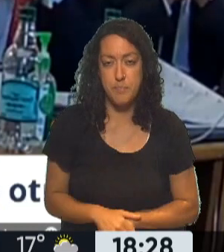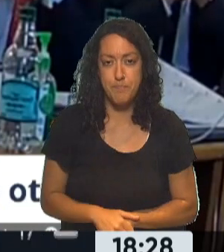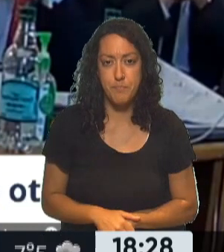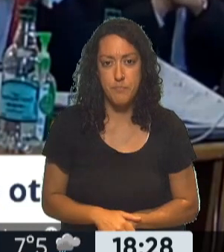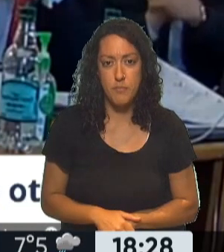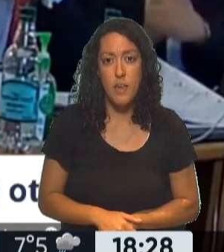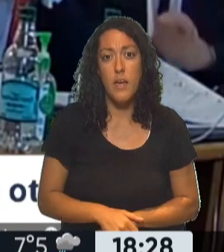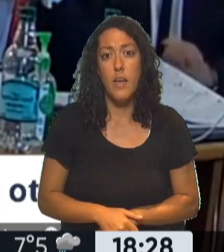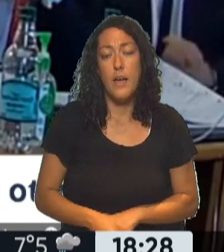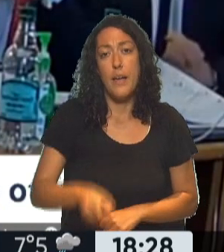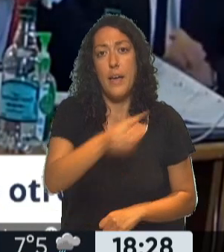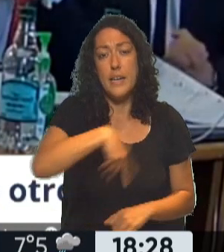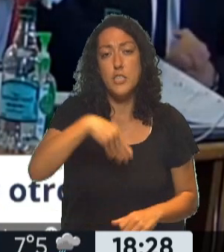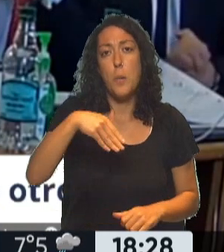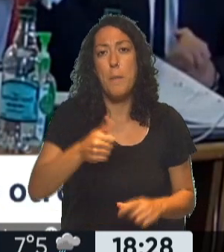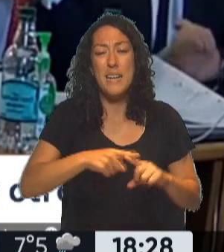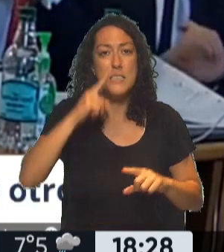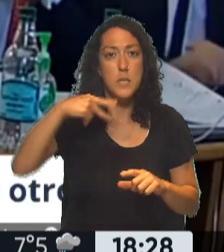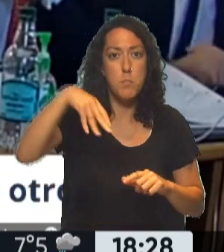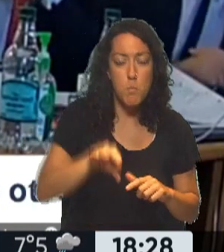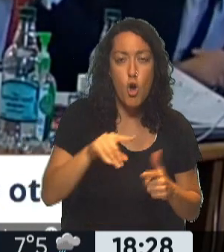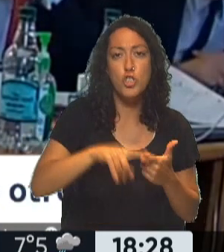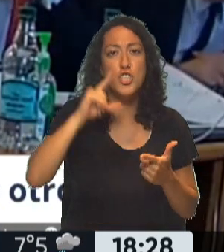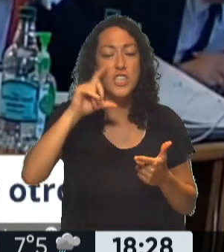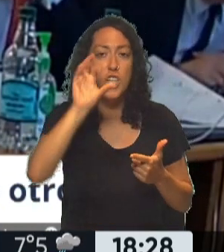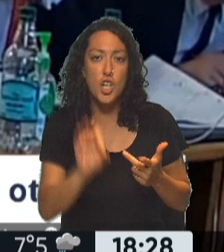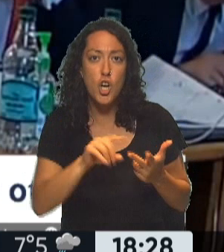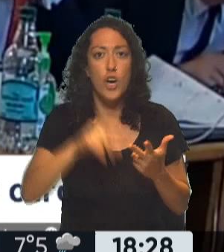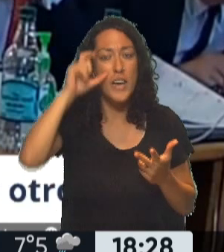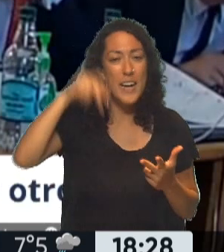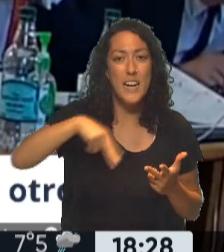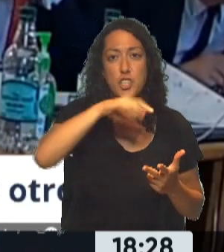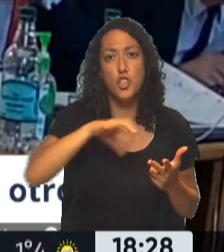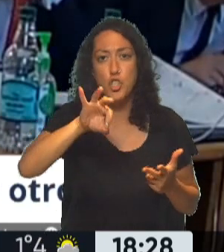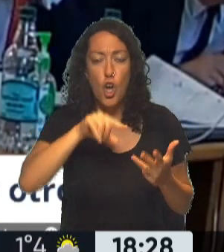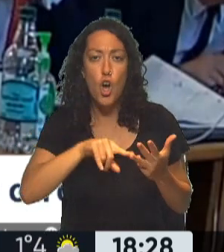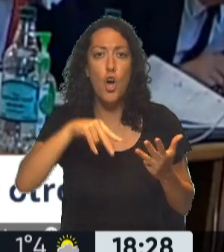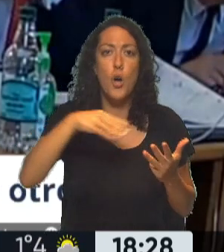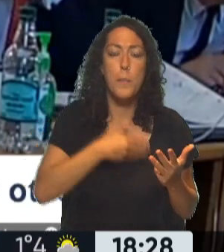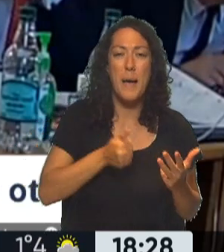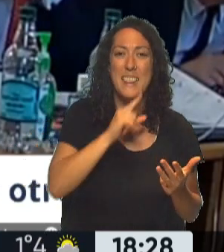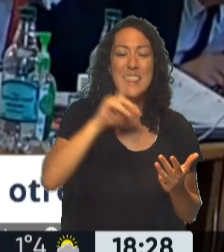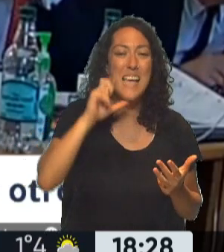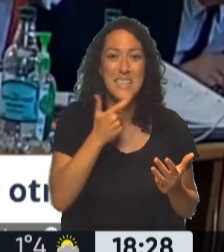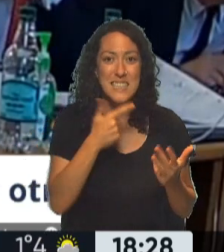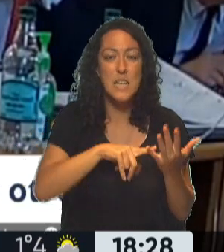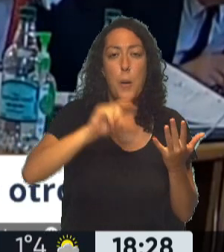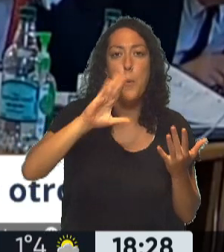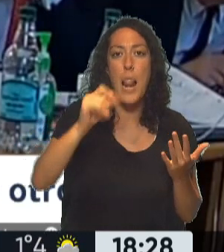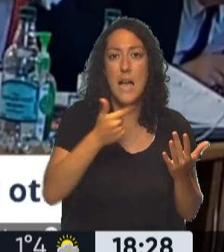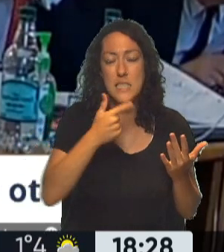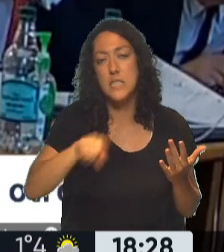Habiendo participado Máximo Palo Thompson, Ciro Pertossi, Enzo Comelli, Matías Franco Benicelli, Blas